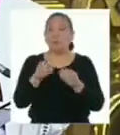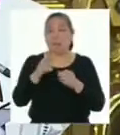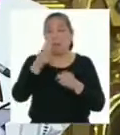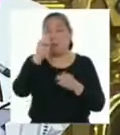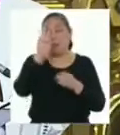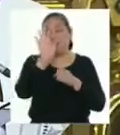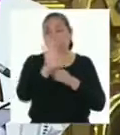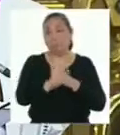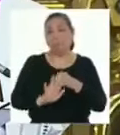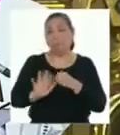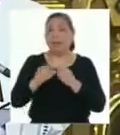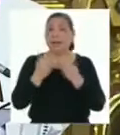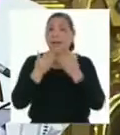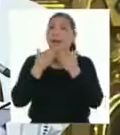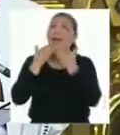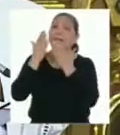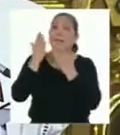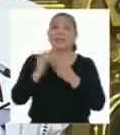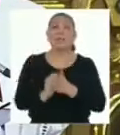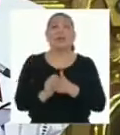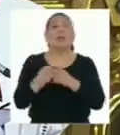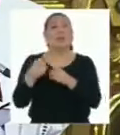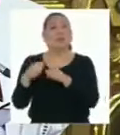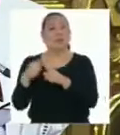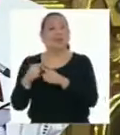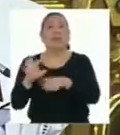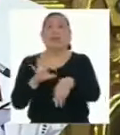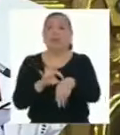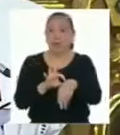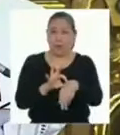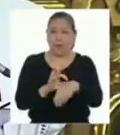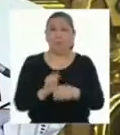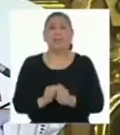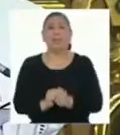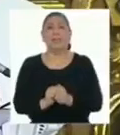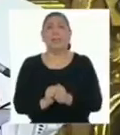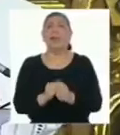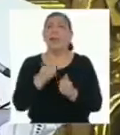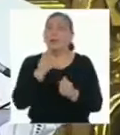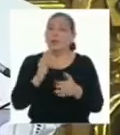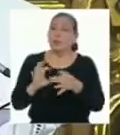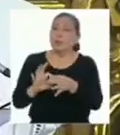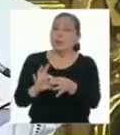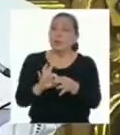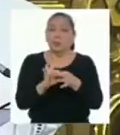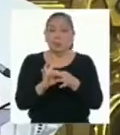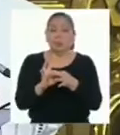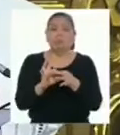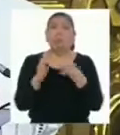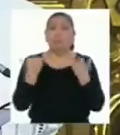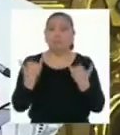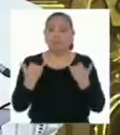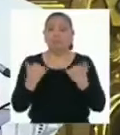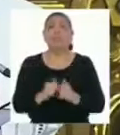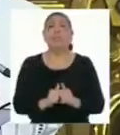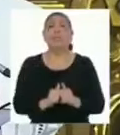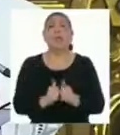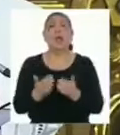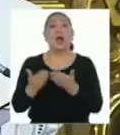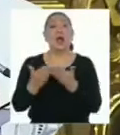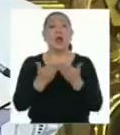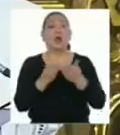Nación da gracias a la actividad de tantos médicos y nos vamos a unir especialmente